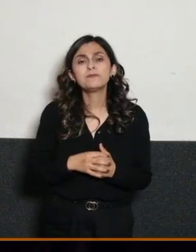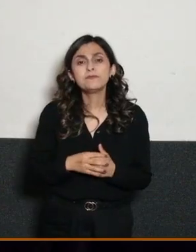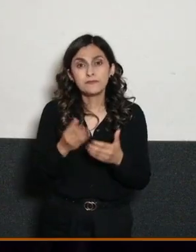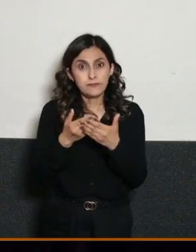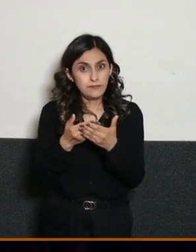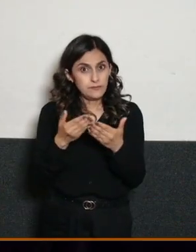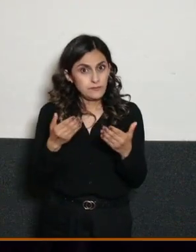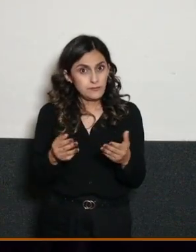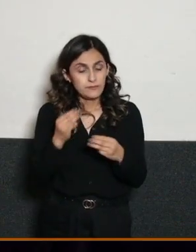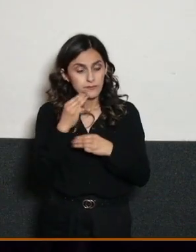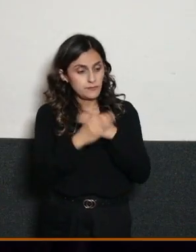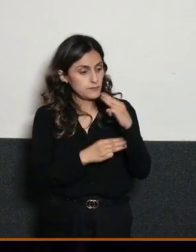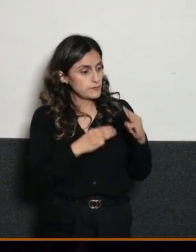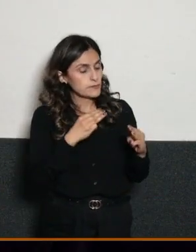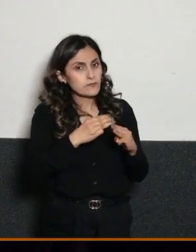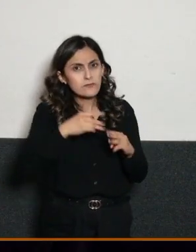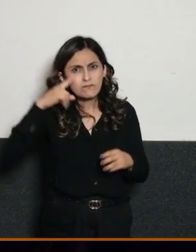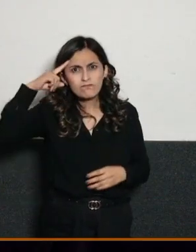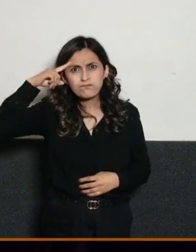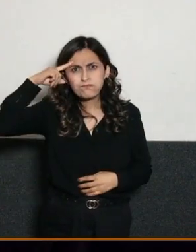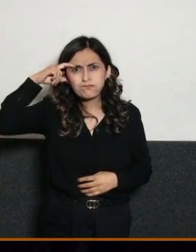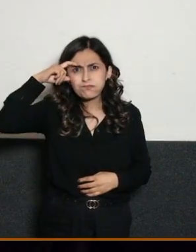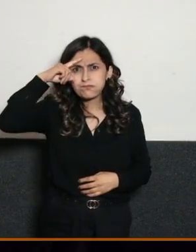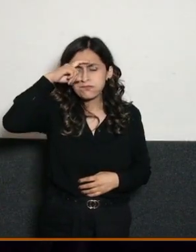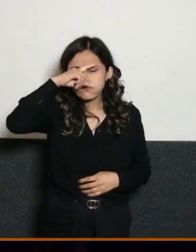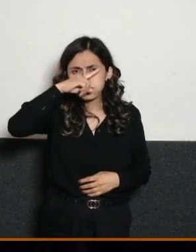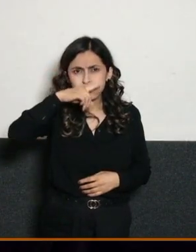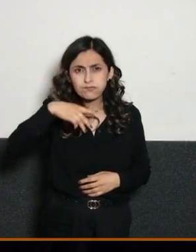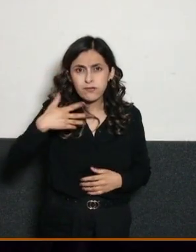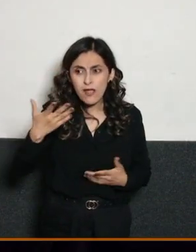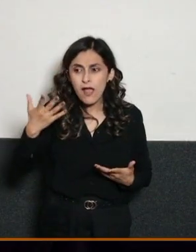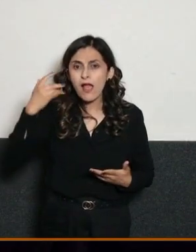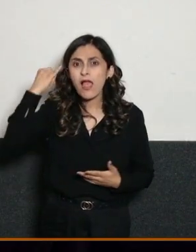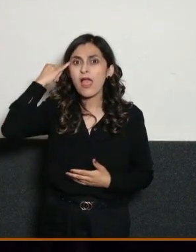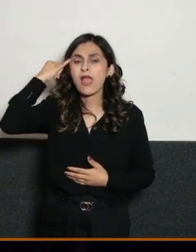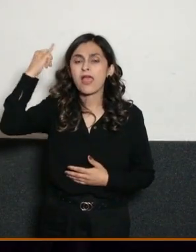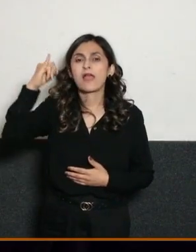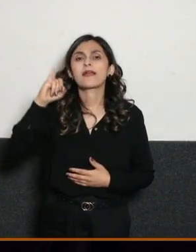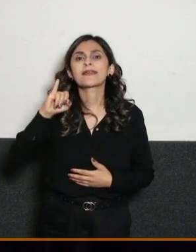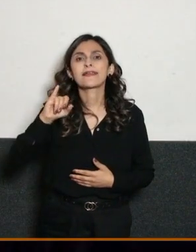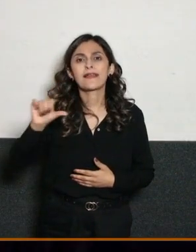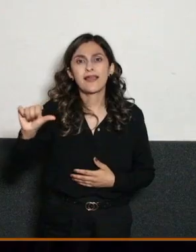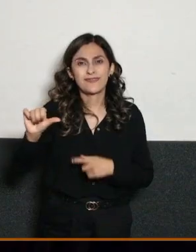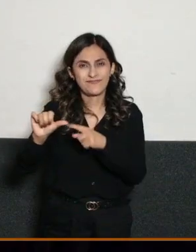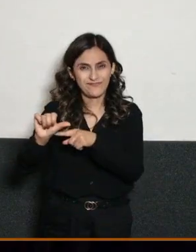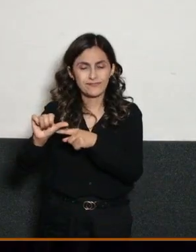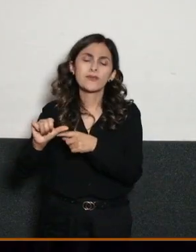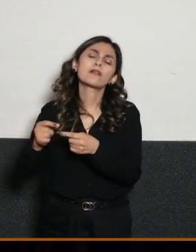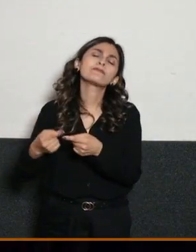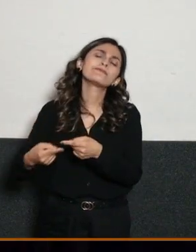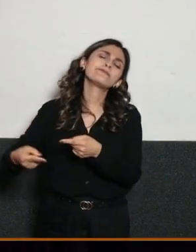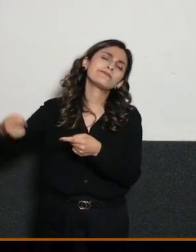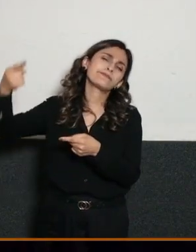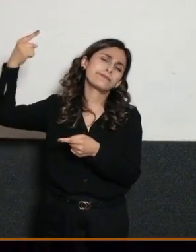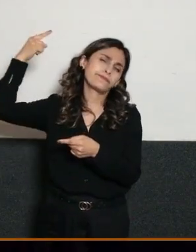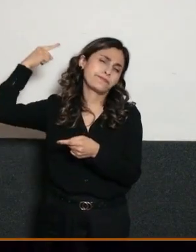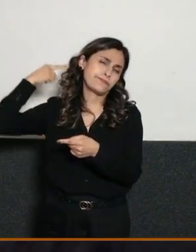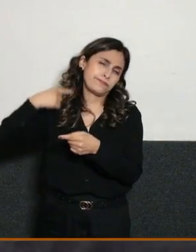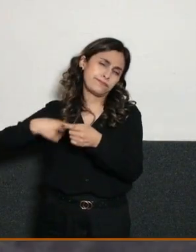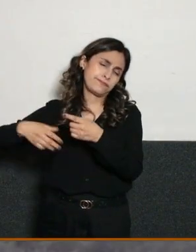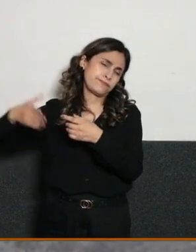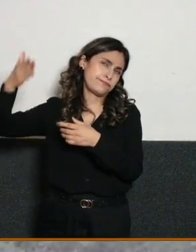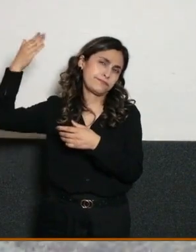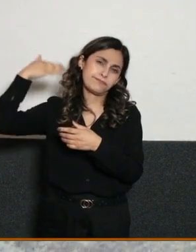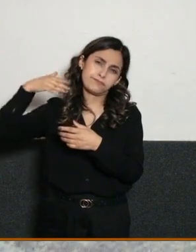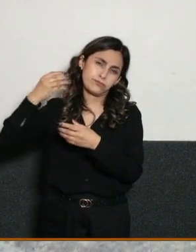se está haciendo más complejo, inventamos esta cosa? Aunque claro, por supuesto, la investigación viene desde el medievo, se podría